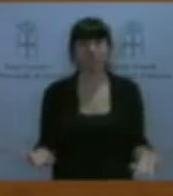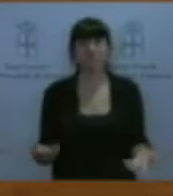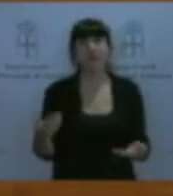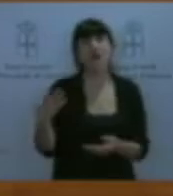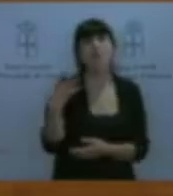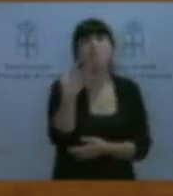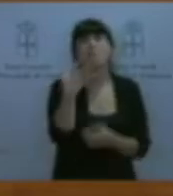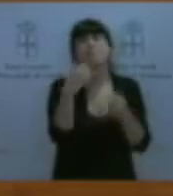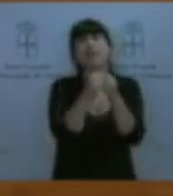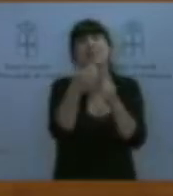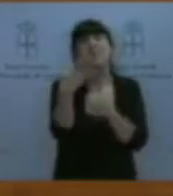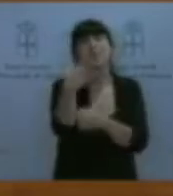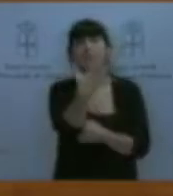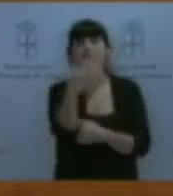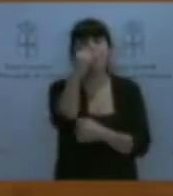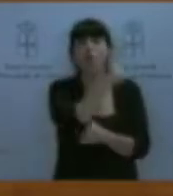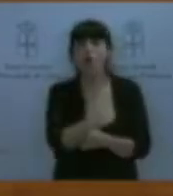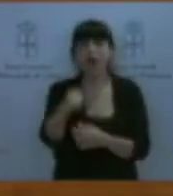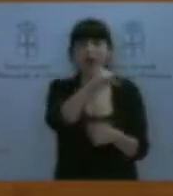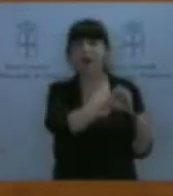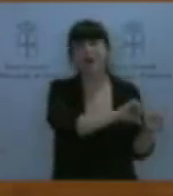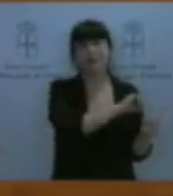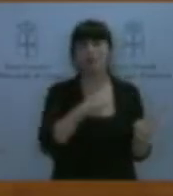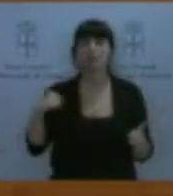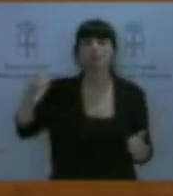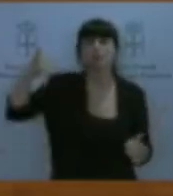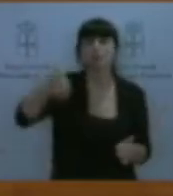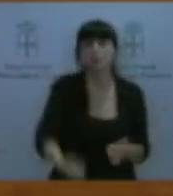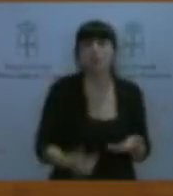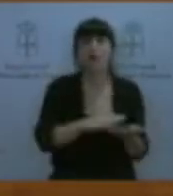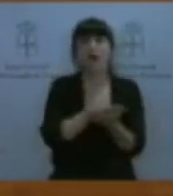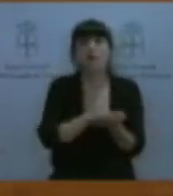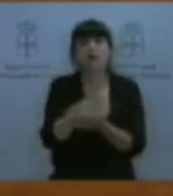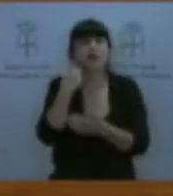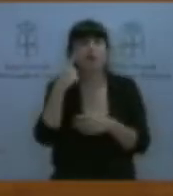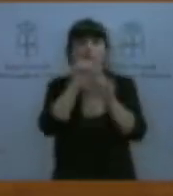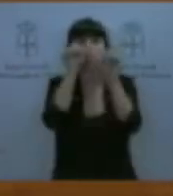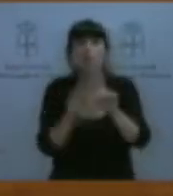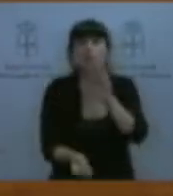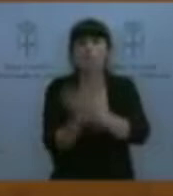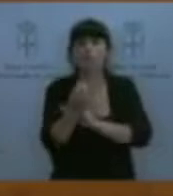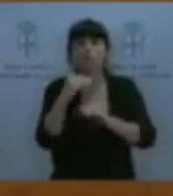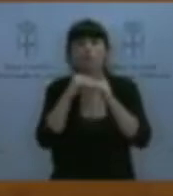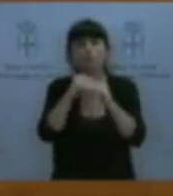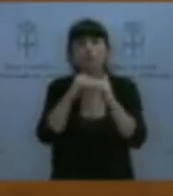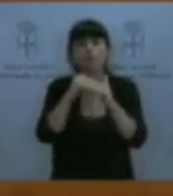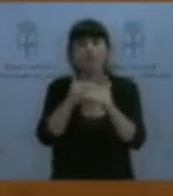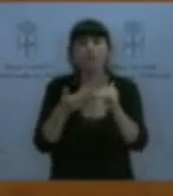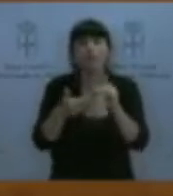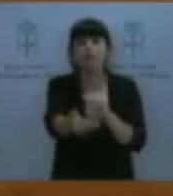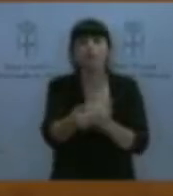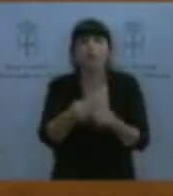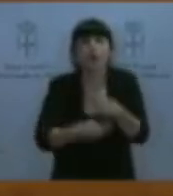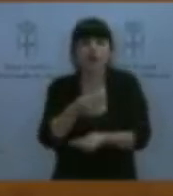tendríamos que haber hecho para transitar hacia un modelo productivo sostenible y de futuro. Parece claro a estas alturas que las